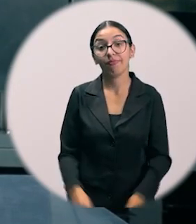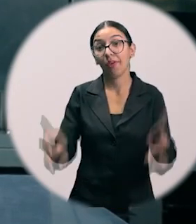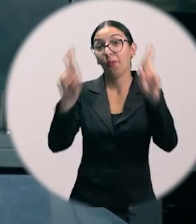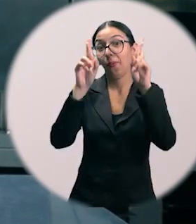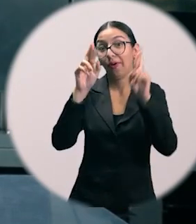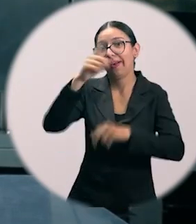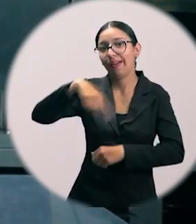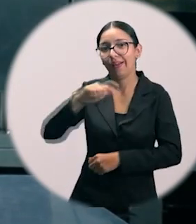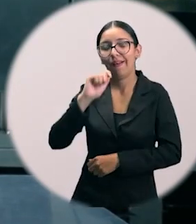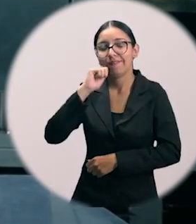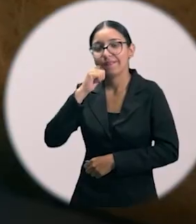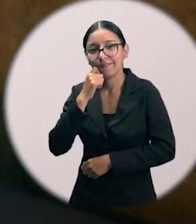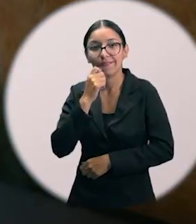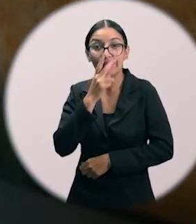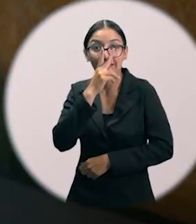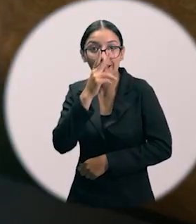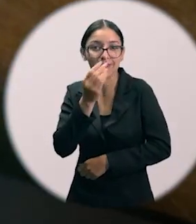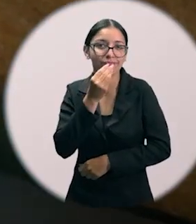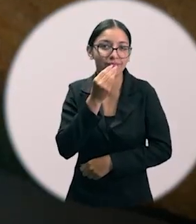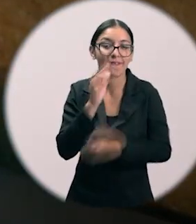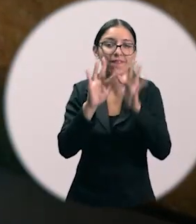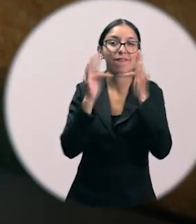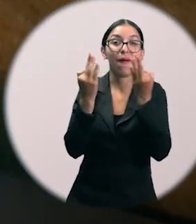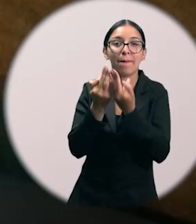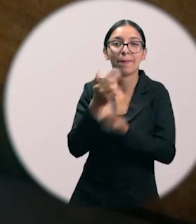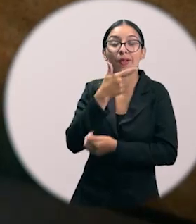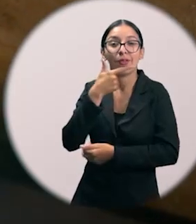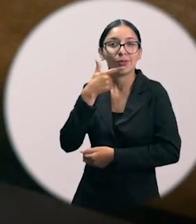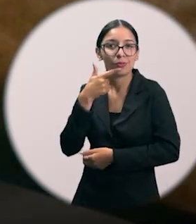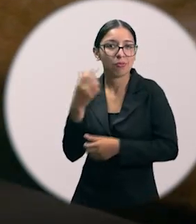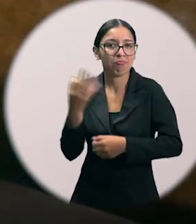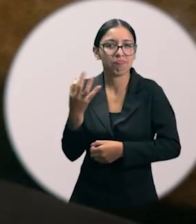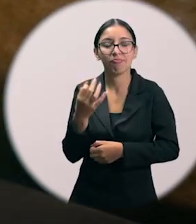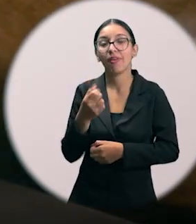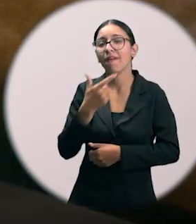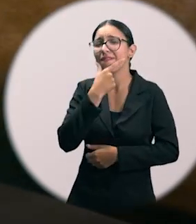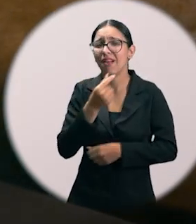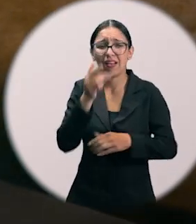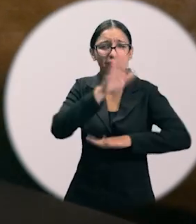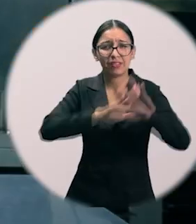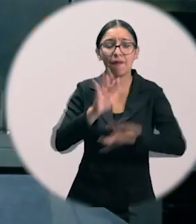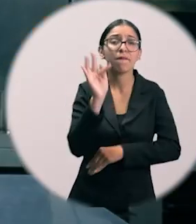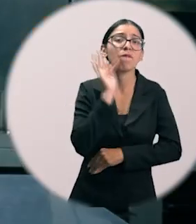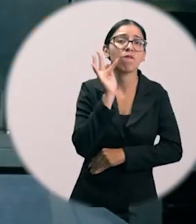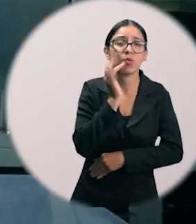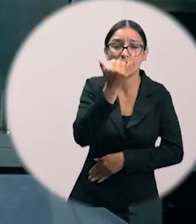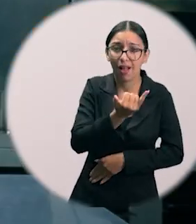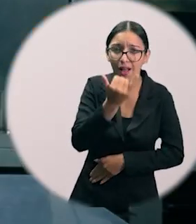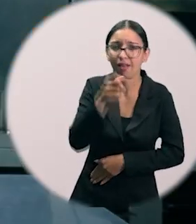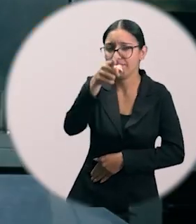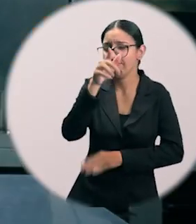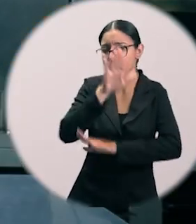Ojalá que les guste y puedan disfrutar en familia este delicioso postre, que es súper fácil de hacer con frutas de estación,